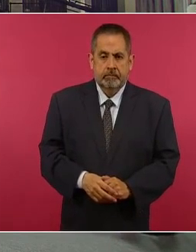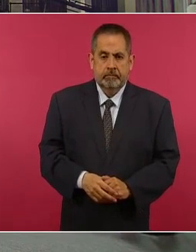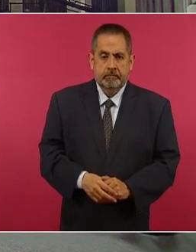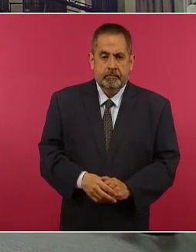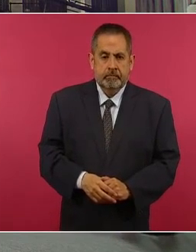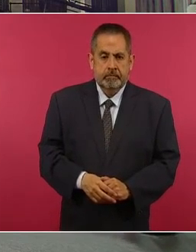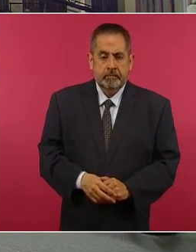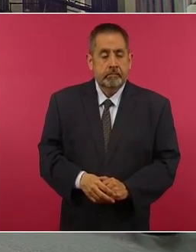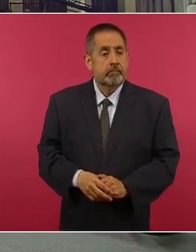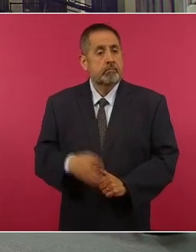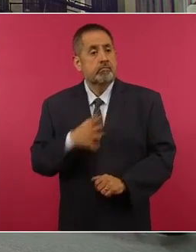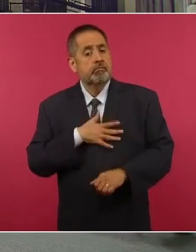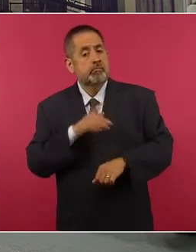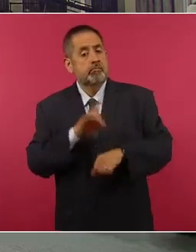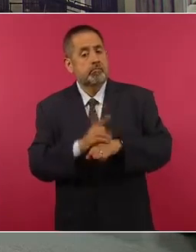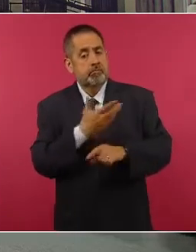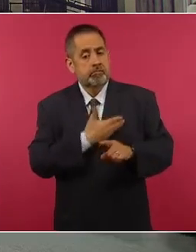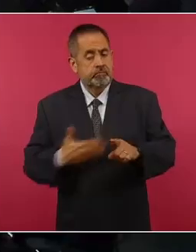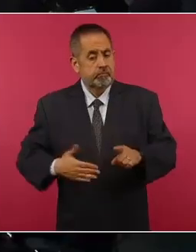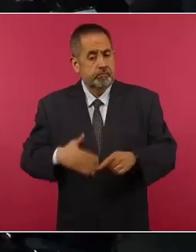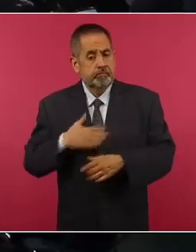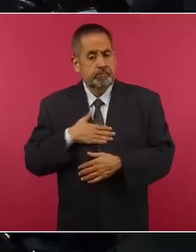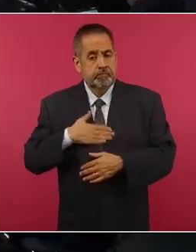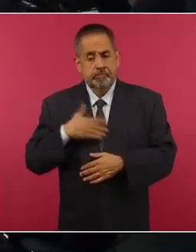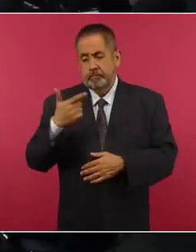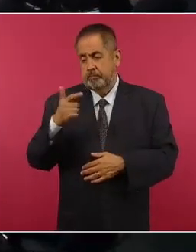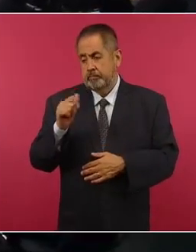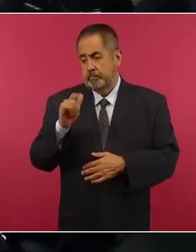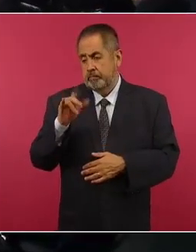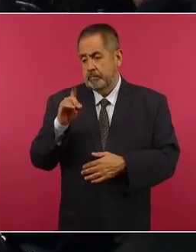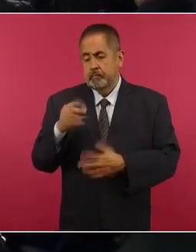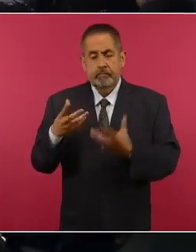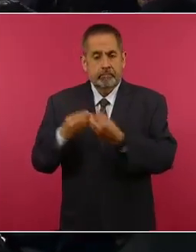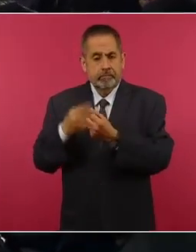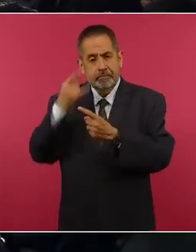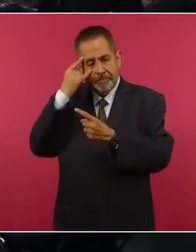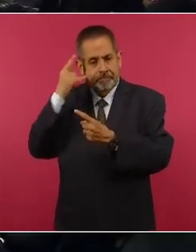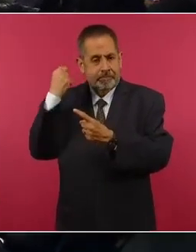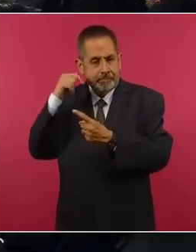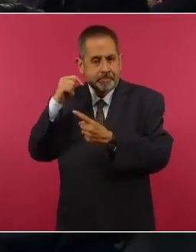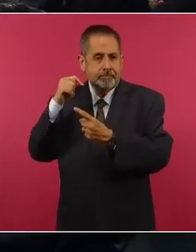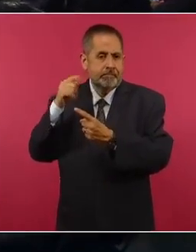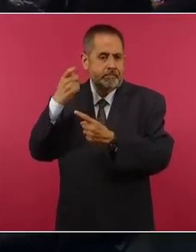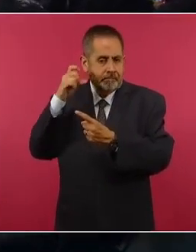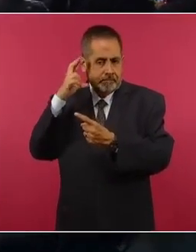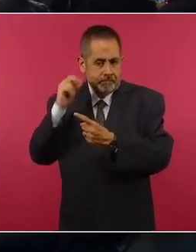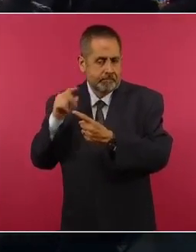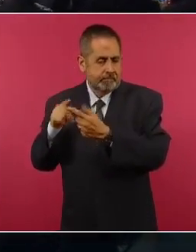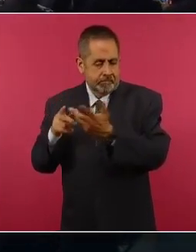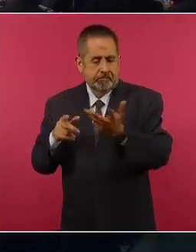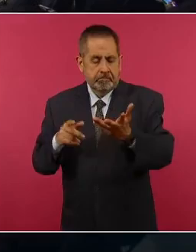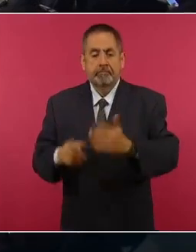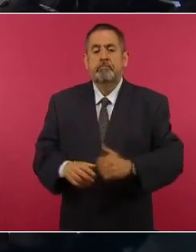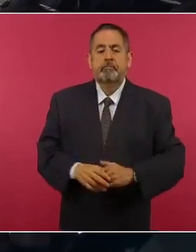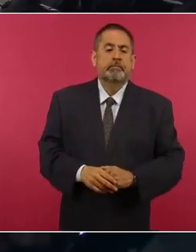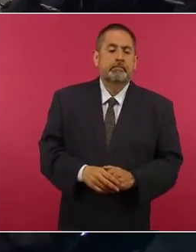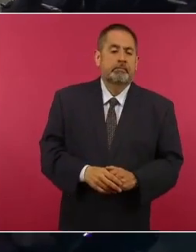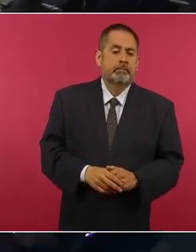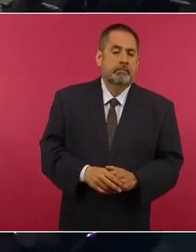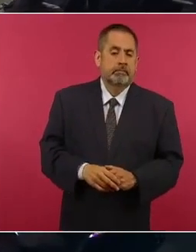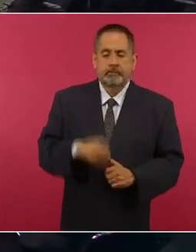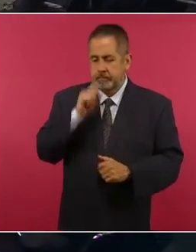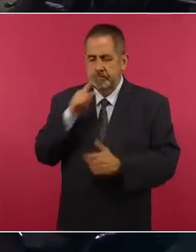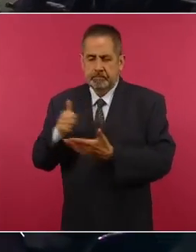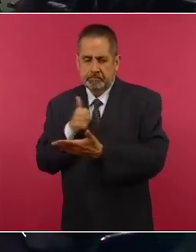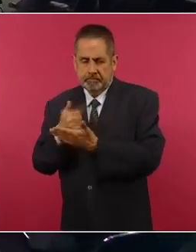Muy buenos días, señor presidente. Janet Galindo, de Grupo Transmedia La Chispa, Campeche, Tabasco, Yucatán, Quintana Roo y Ciudad de